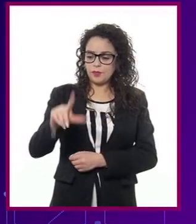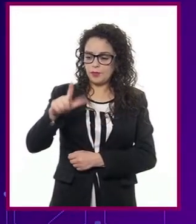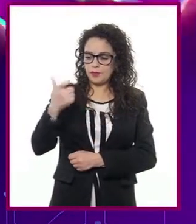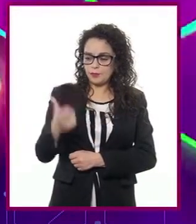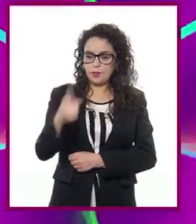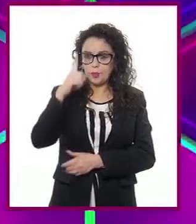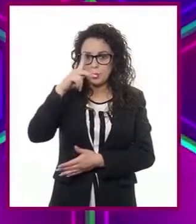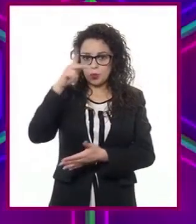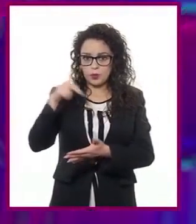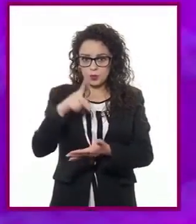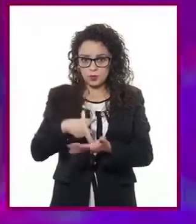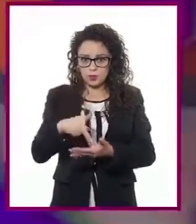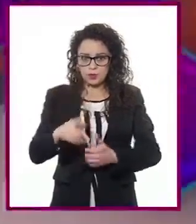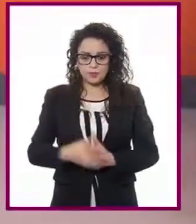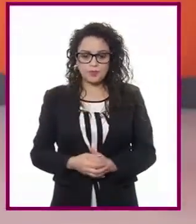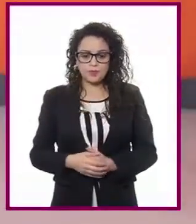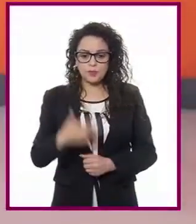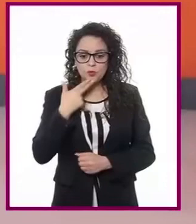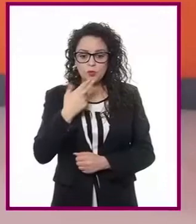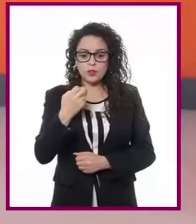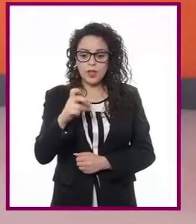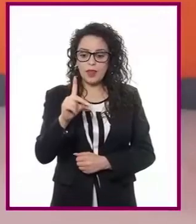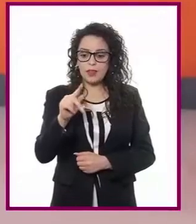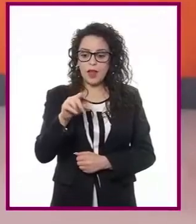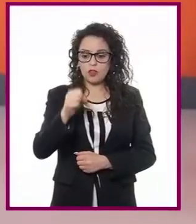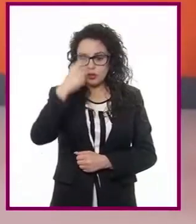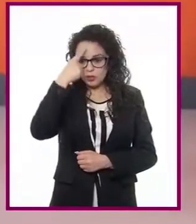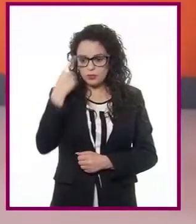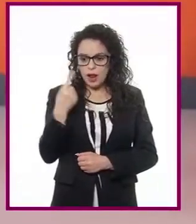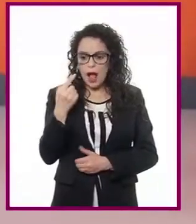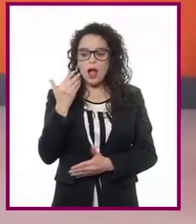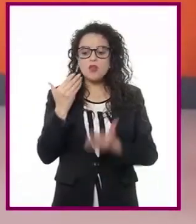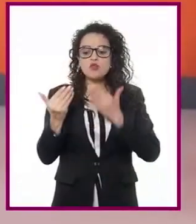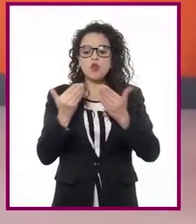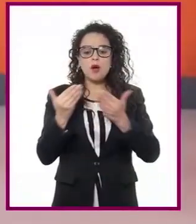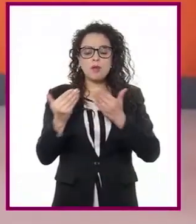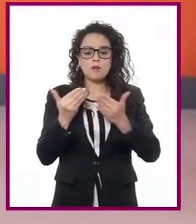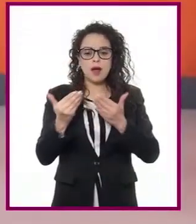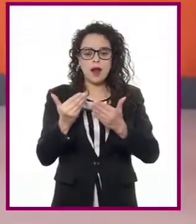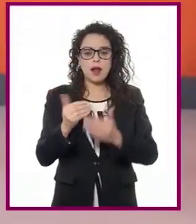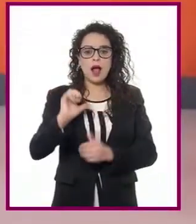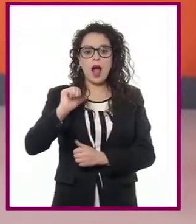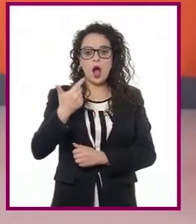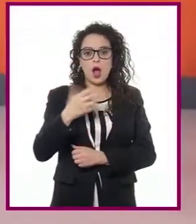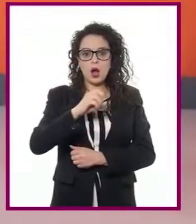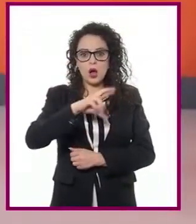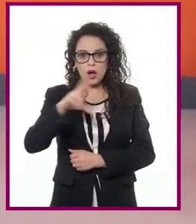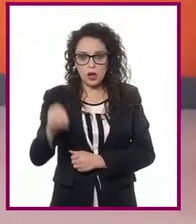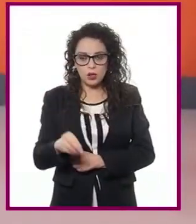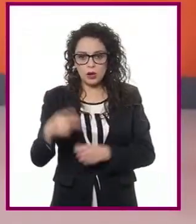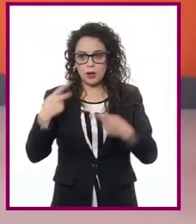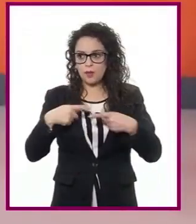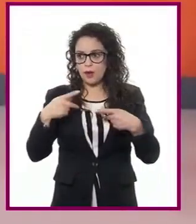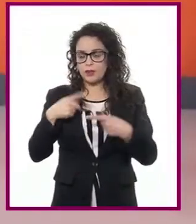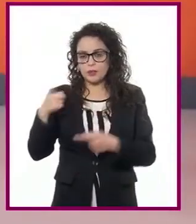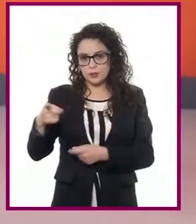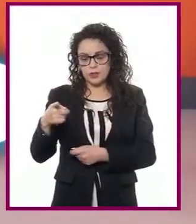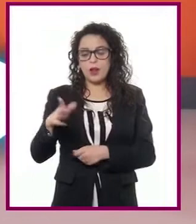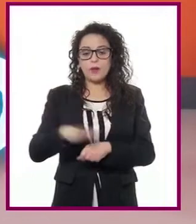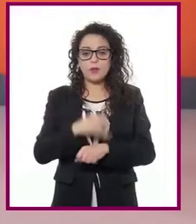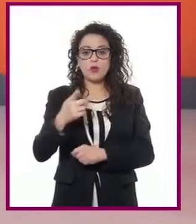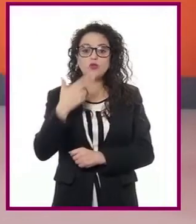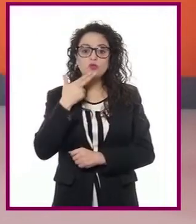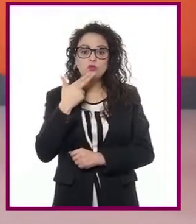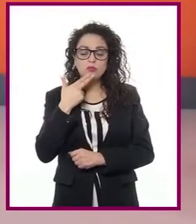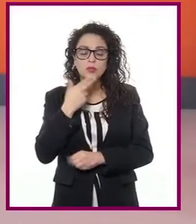kilogramo. Utilicemos estos datos para comparar el ahorro que tienen los artesanos al utilizar un material reciclado.